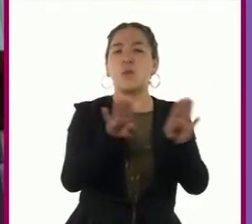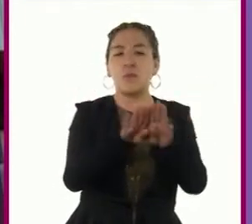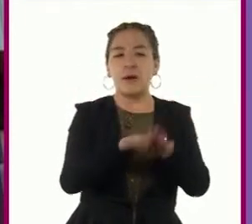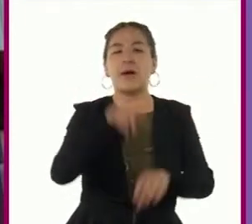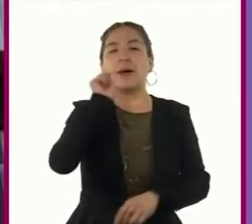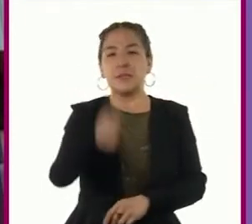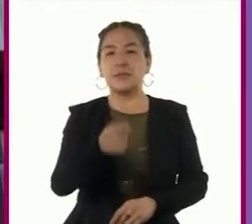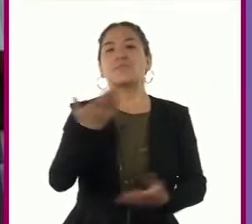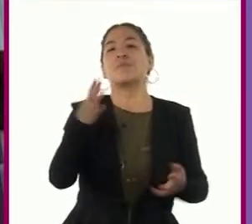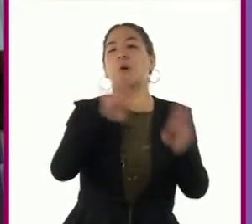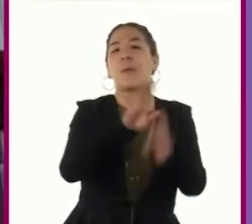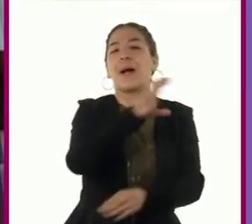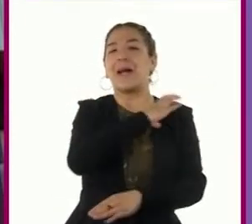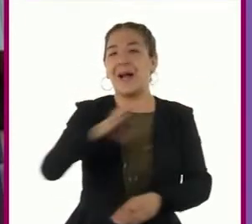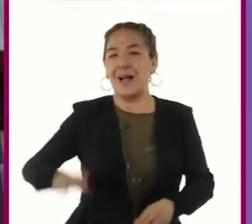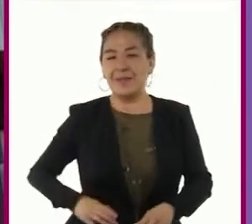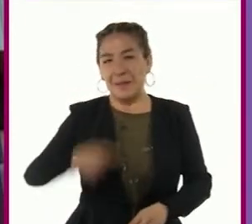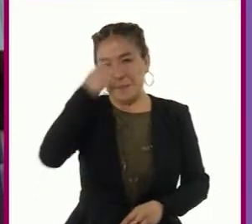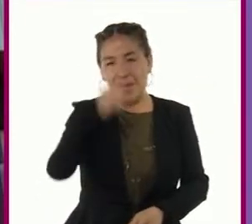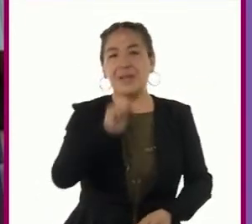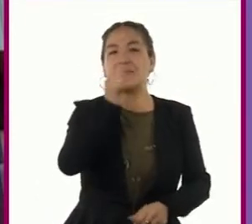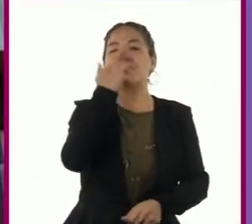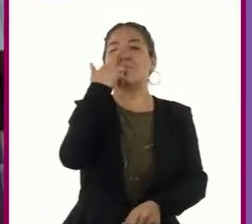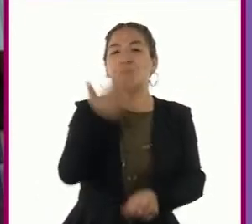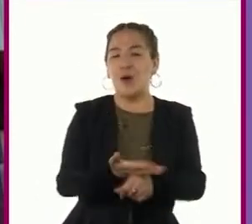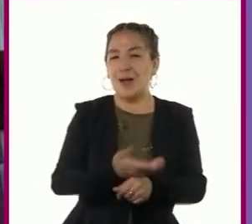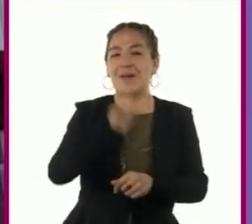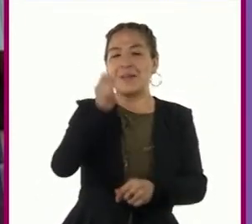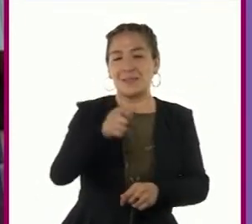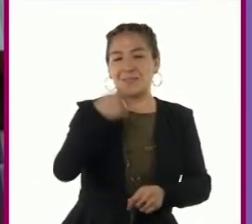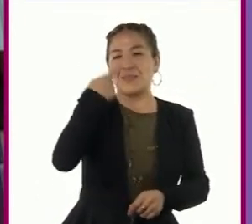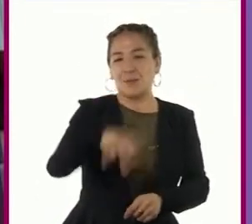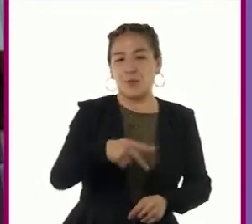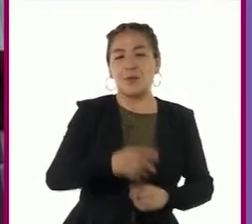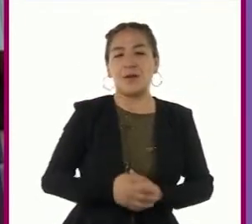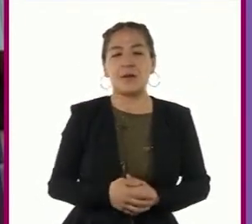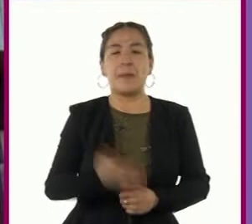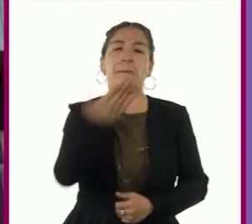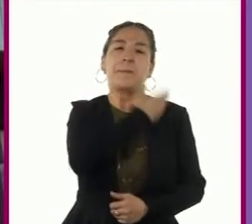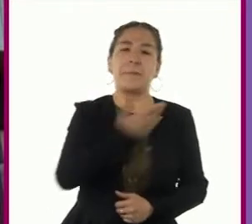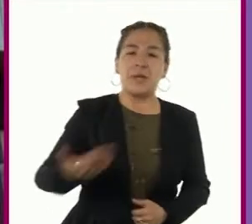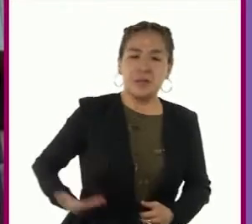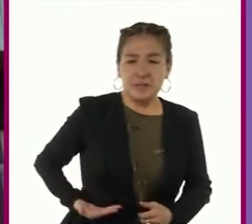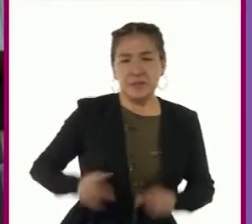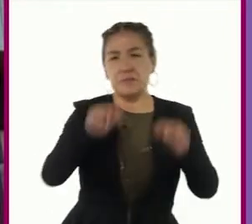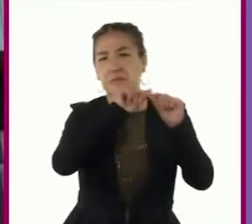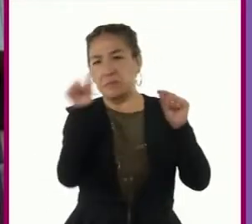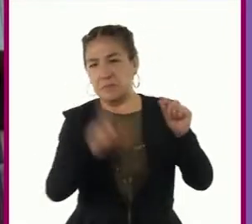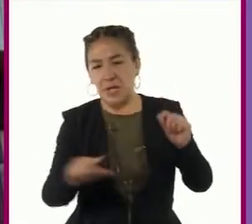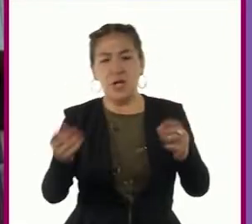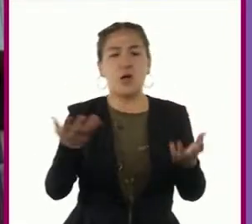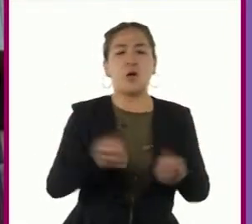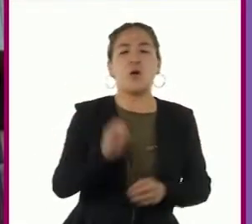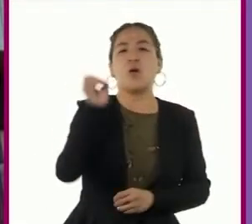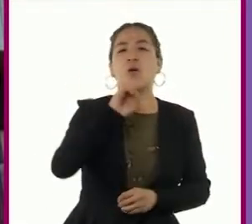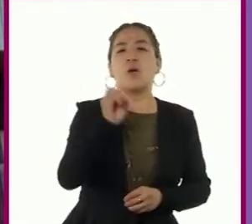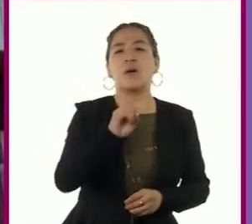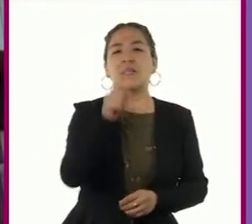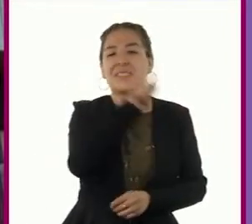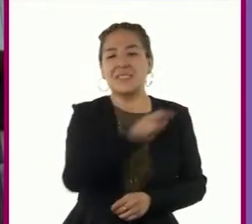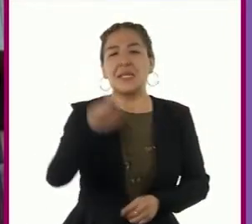postulando candidaturas a los diferentes cargos de elección popular, a la presidencia de la República, a las